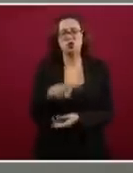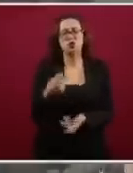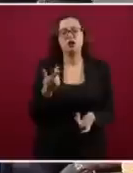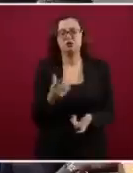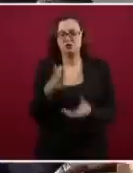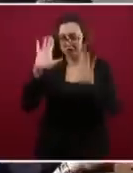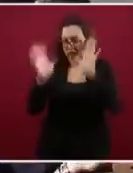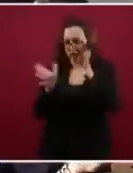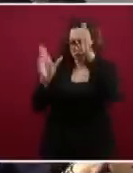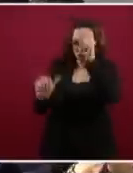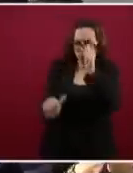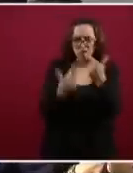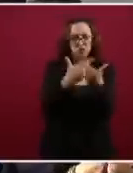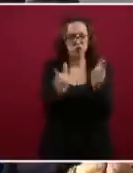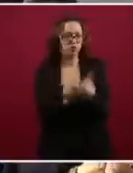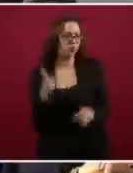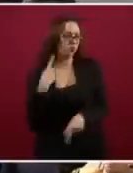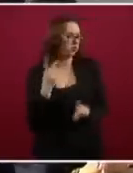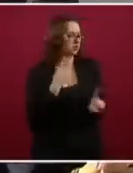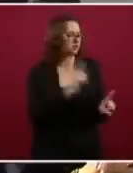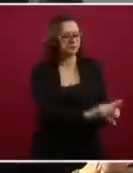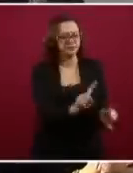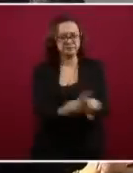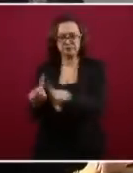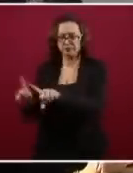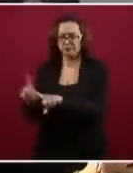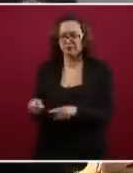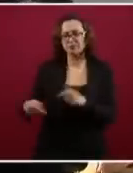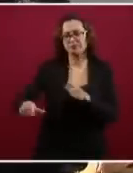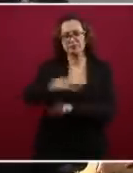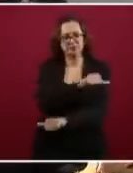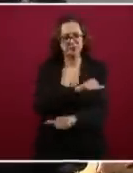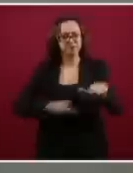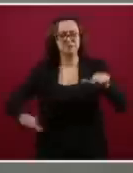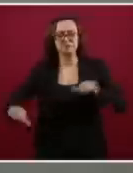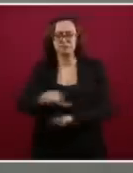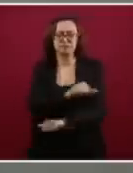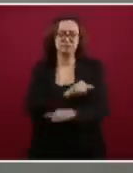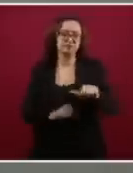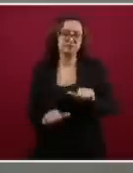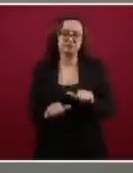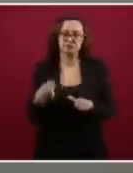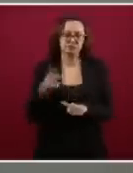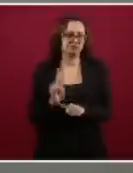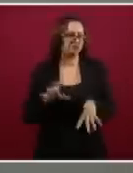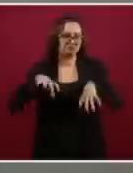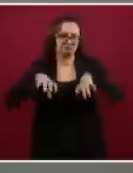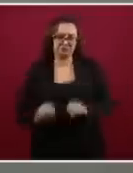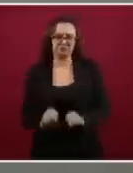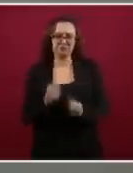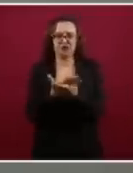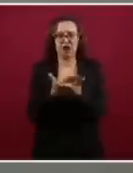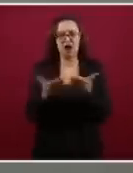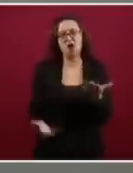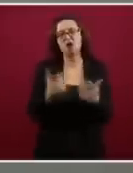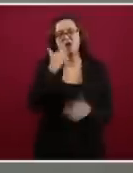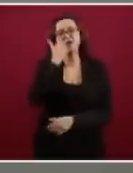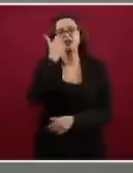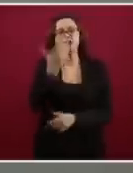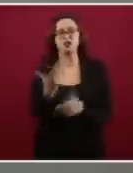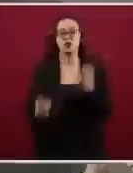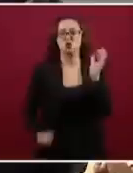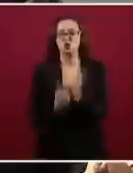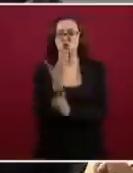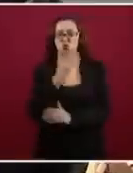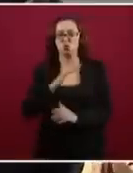un acuerdo con las fracciones parlamentarias de que la Junta iba a ser rotativa y pues bueno, por permanecer, ahora quieren crear pues una